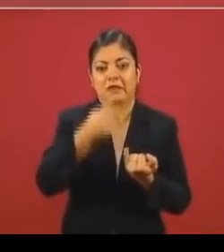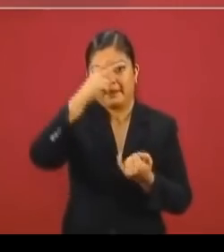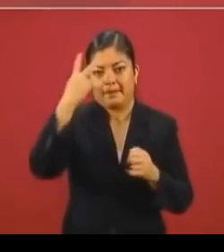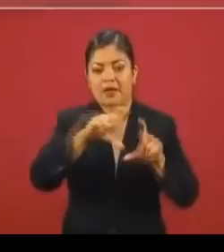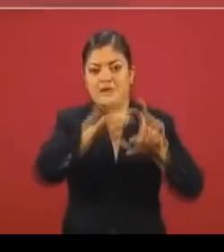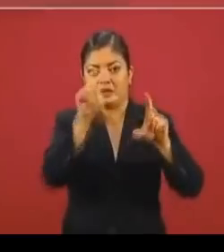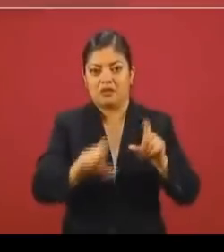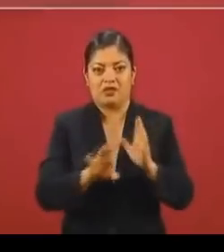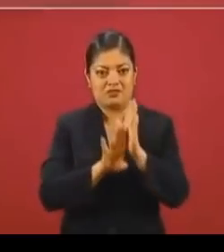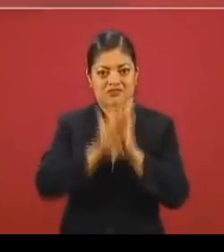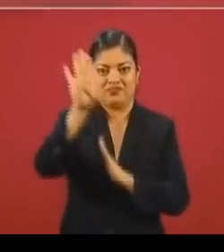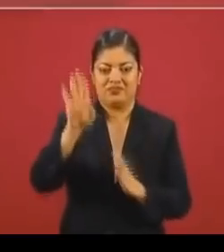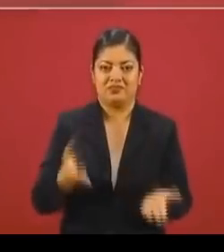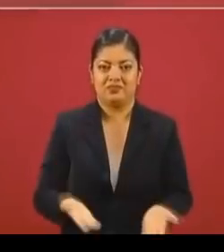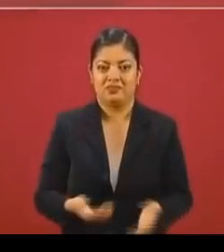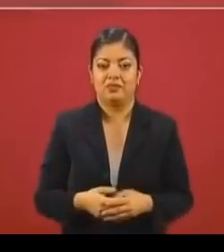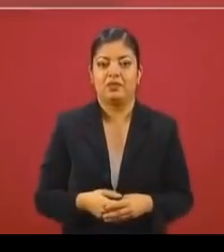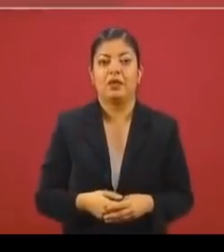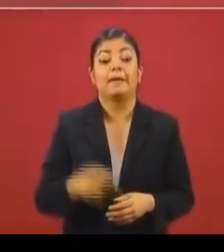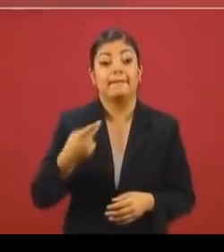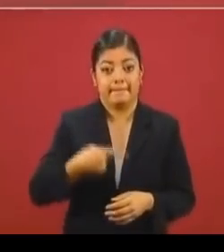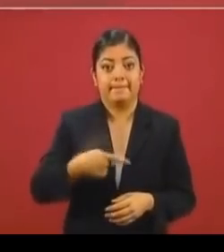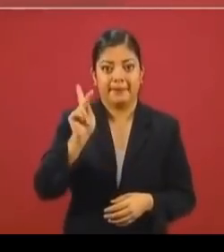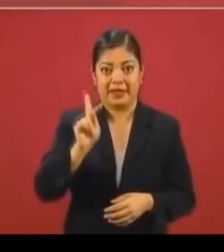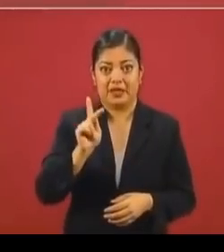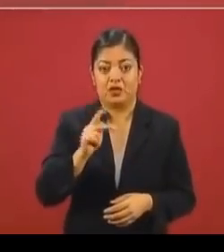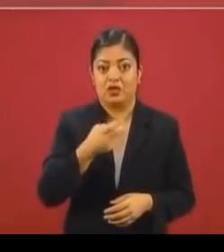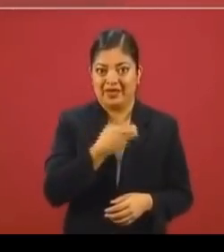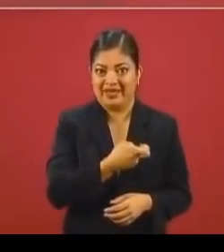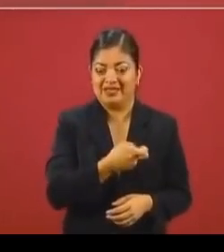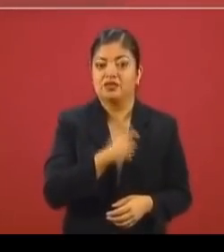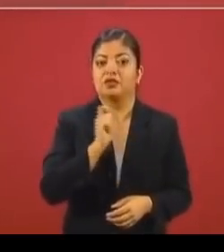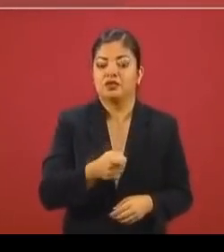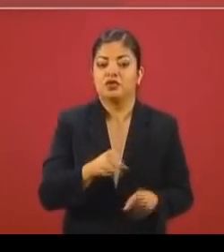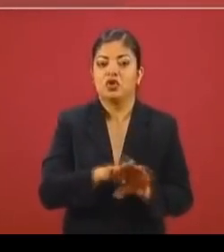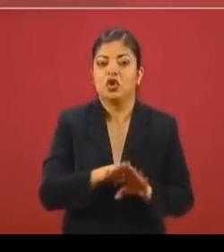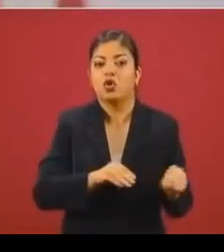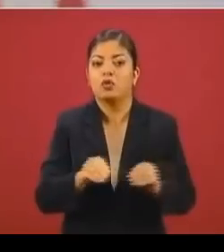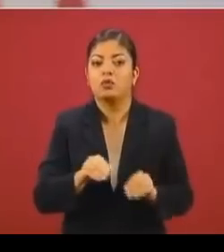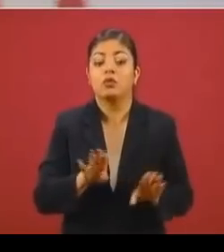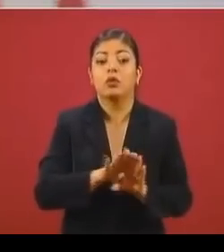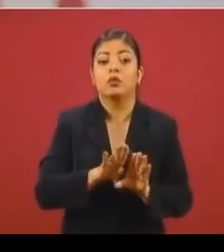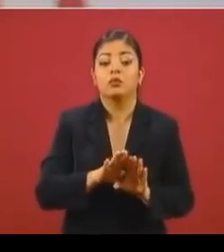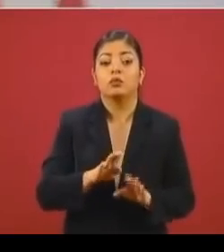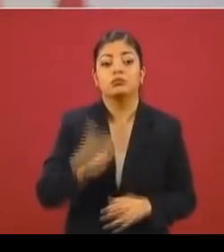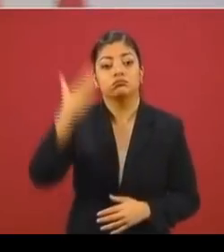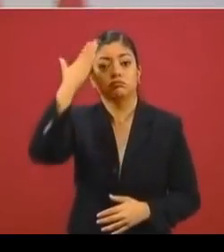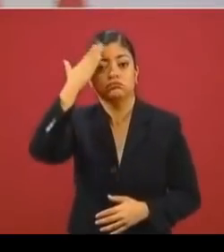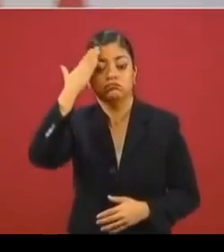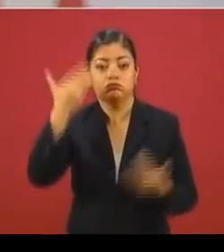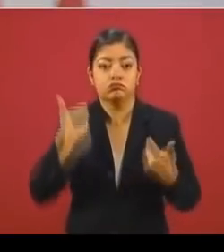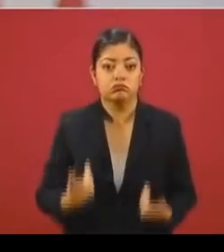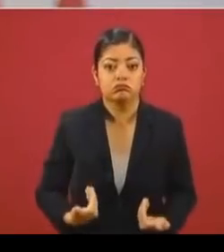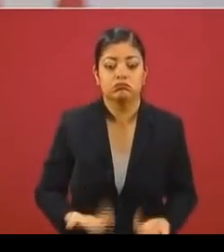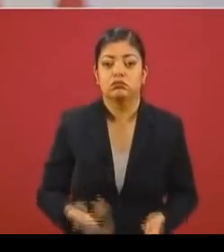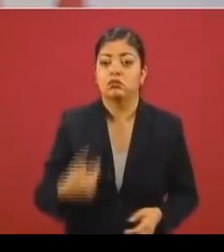México. Pero eso es lo que nos mueve, no los cargos, no la